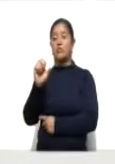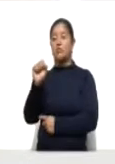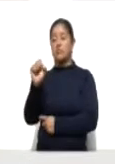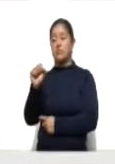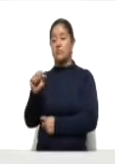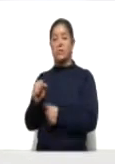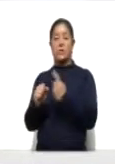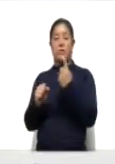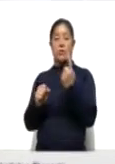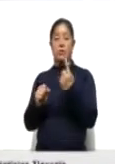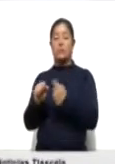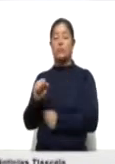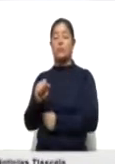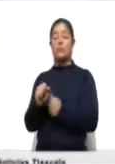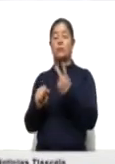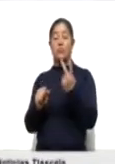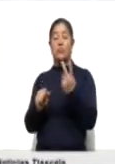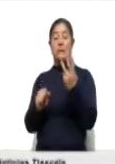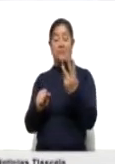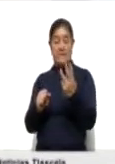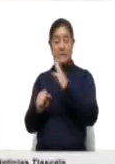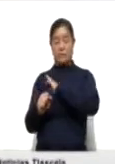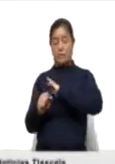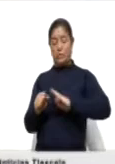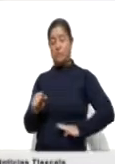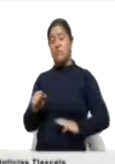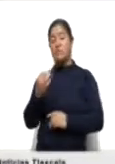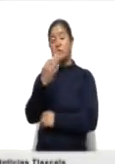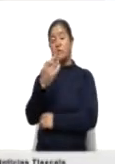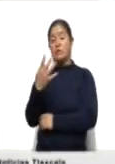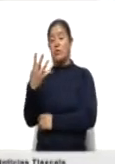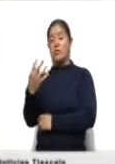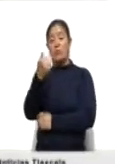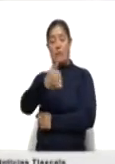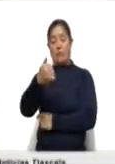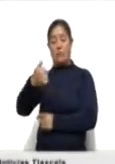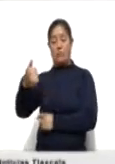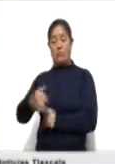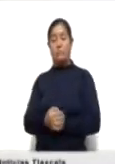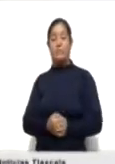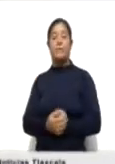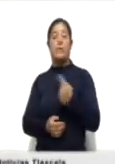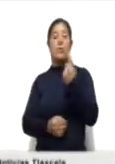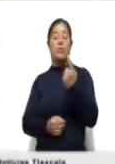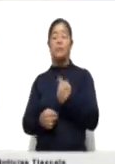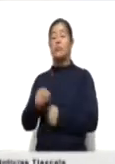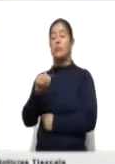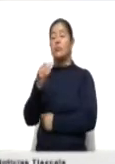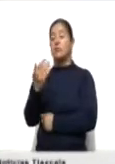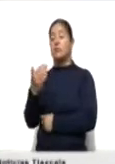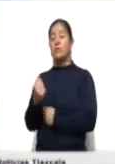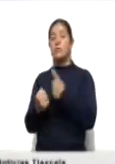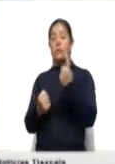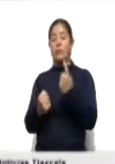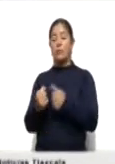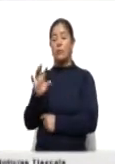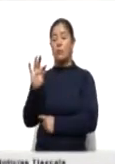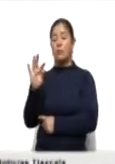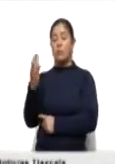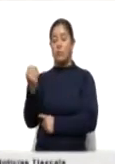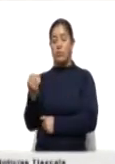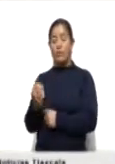60, Texoloc, San José Teacalco y Citlaltepec 54, Atlangatepec 50, Santorum